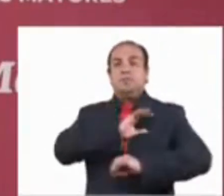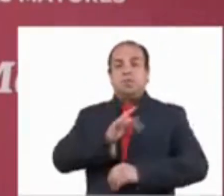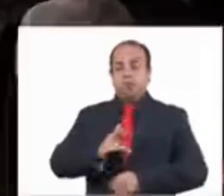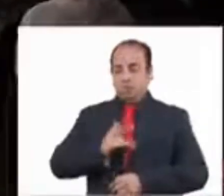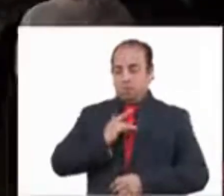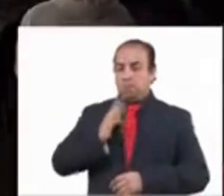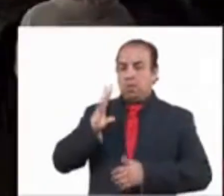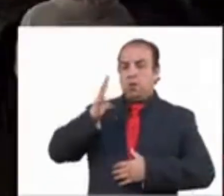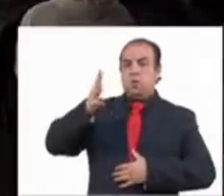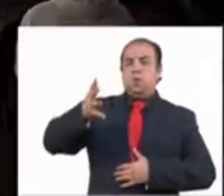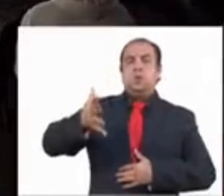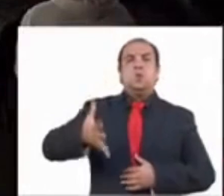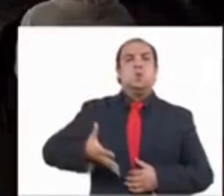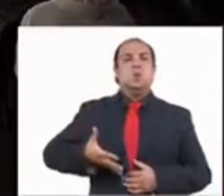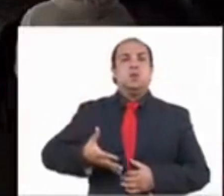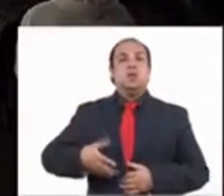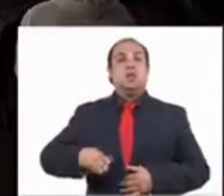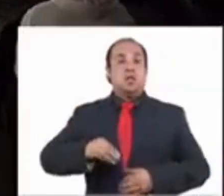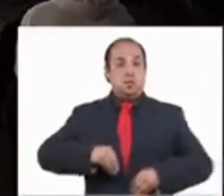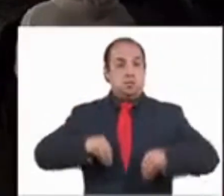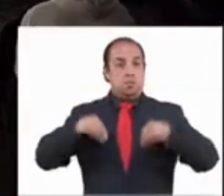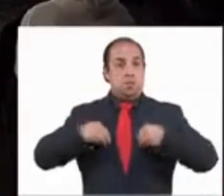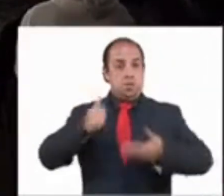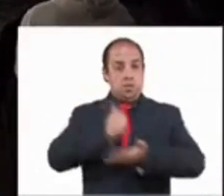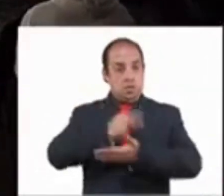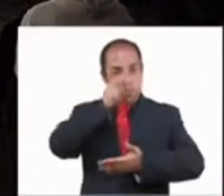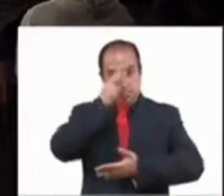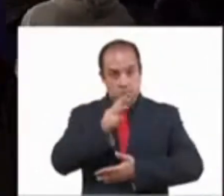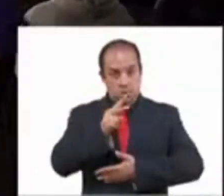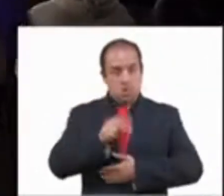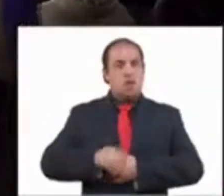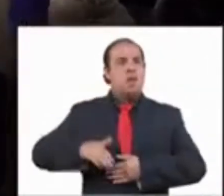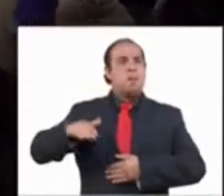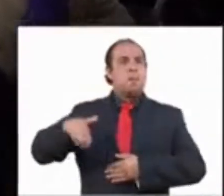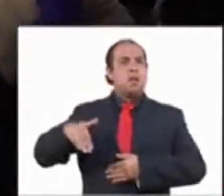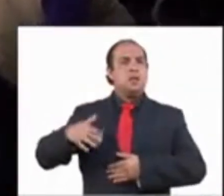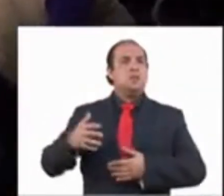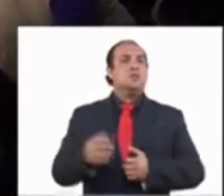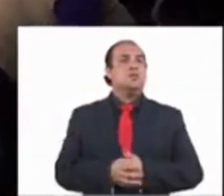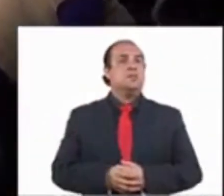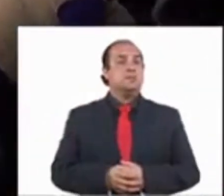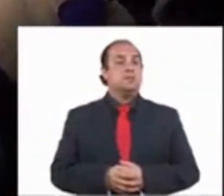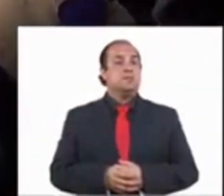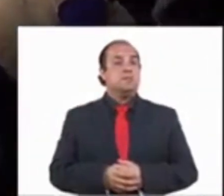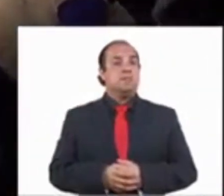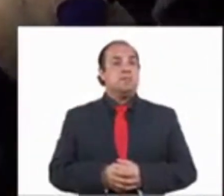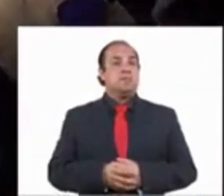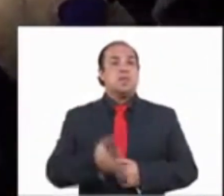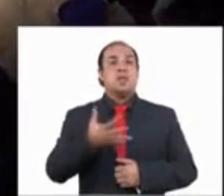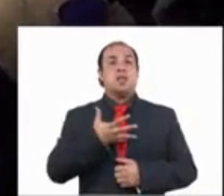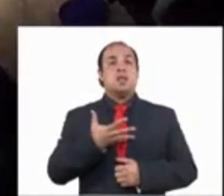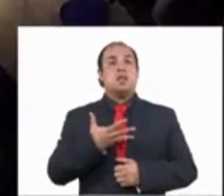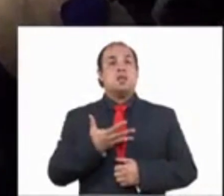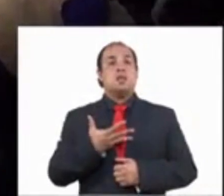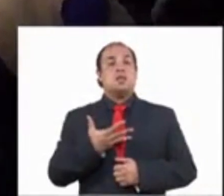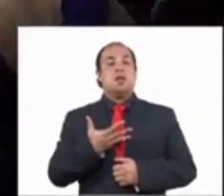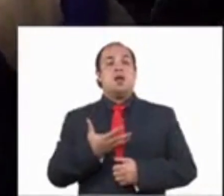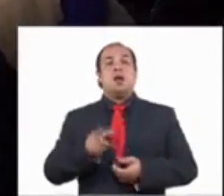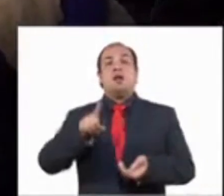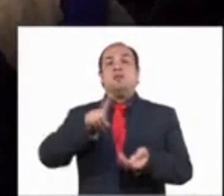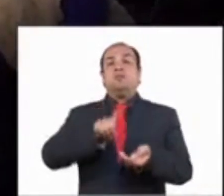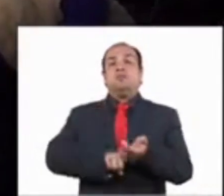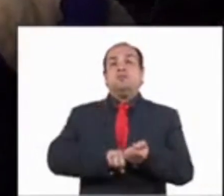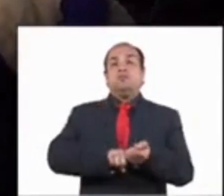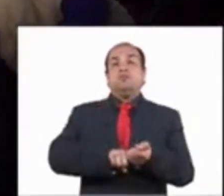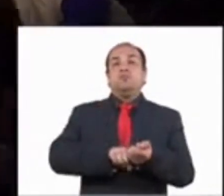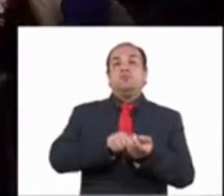orgullosa de vivir en esta ciudad y que hace poco se haya constituido un nuevo derecho a través